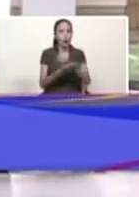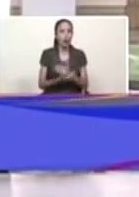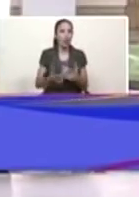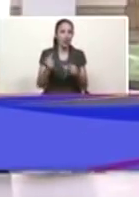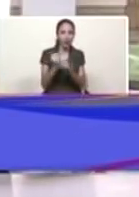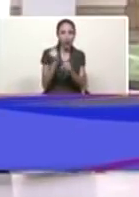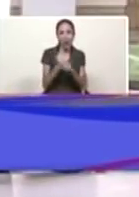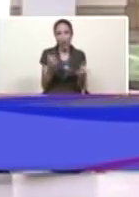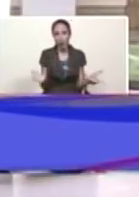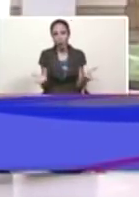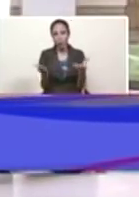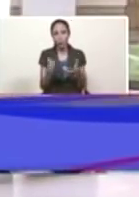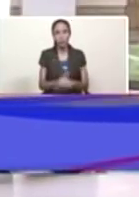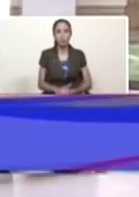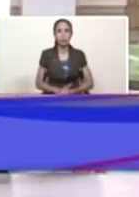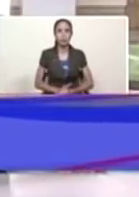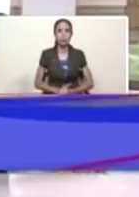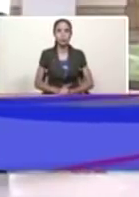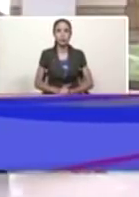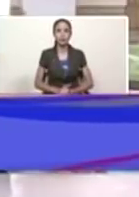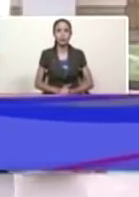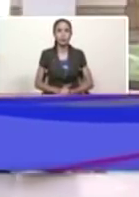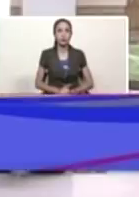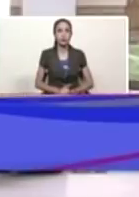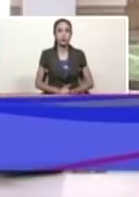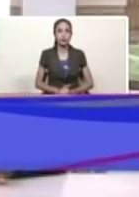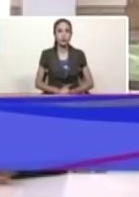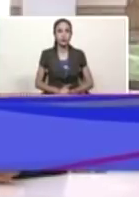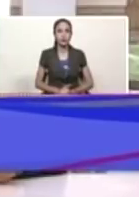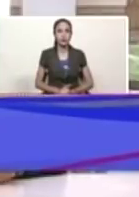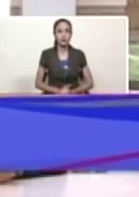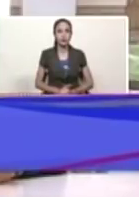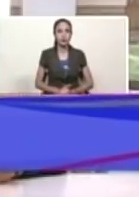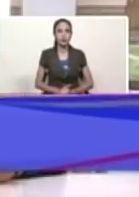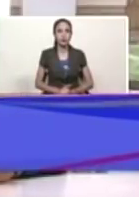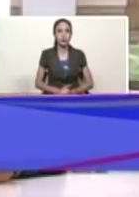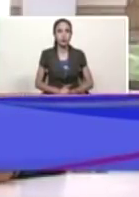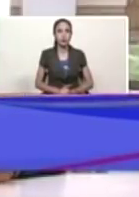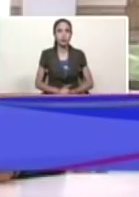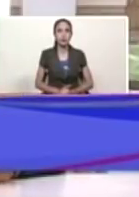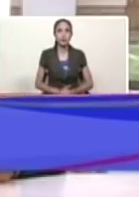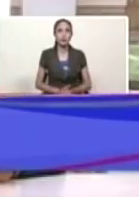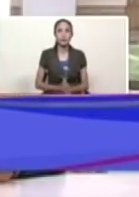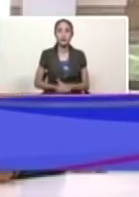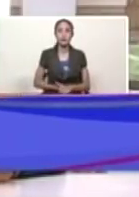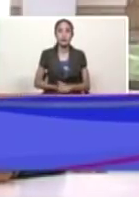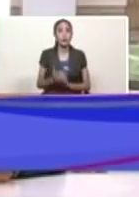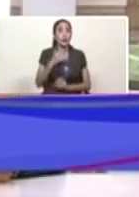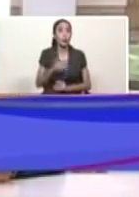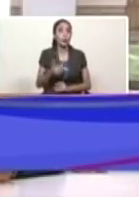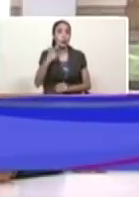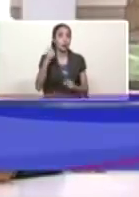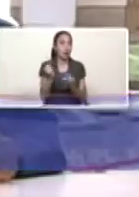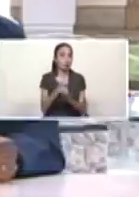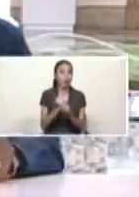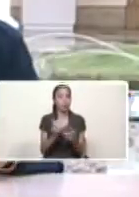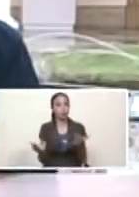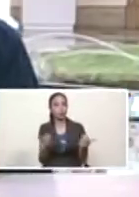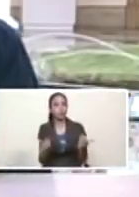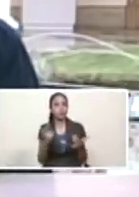gobernando para toda Venezuela gobernando para el trabajo para quienes trabajan